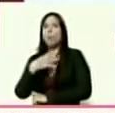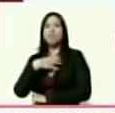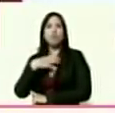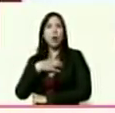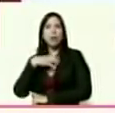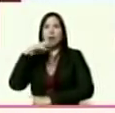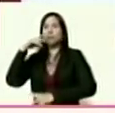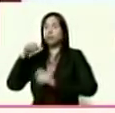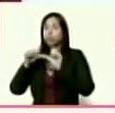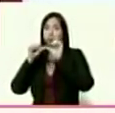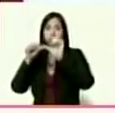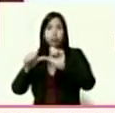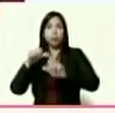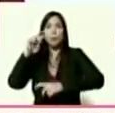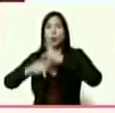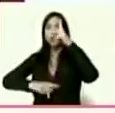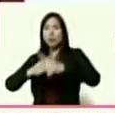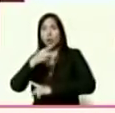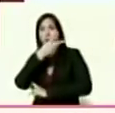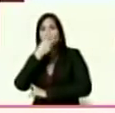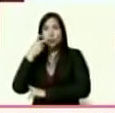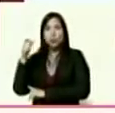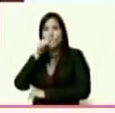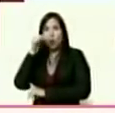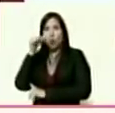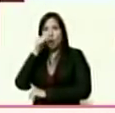produciendo drogas como está produciendo.